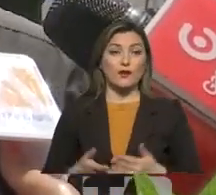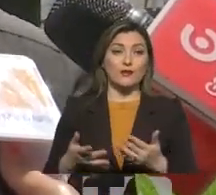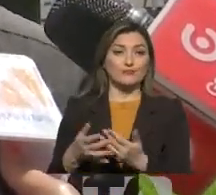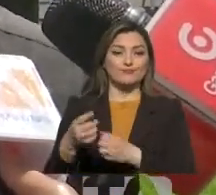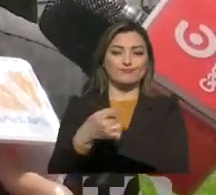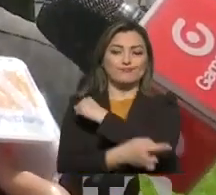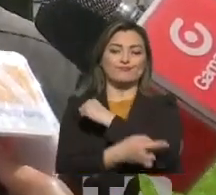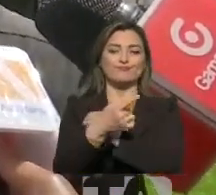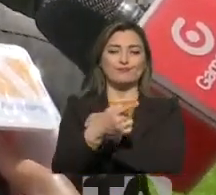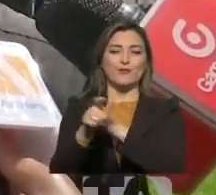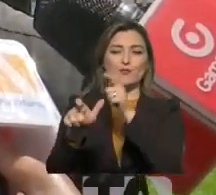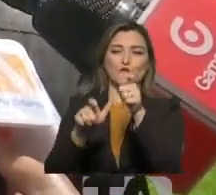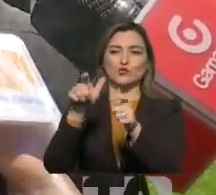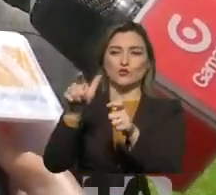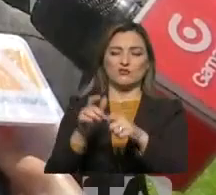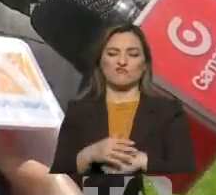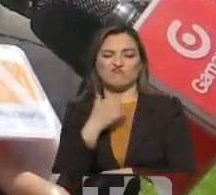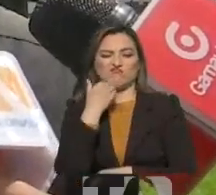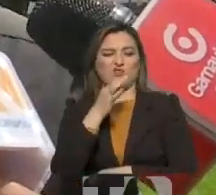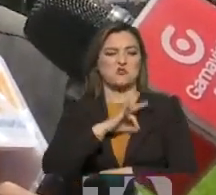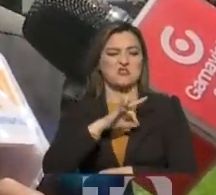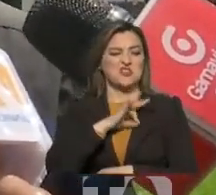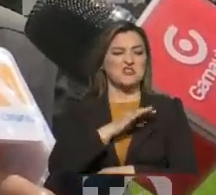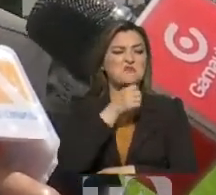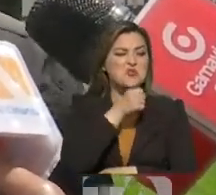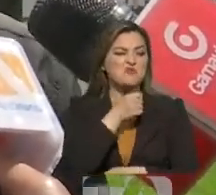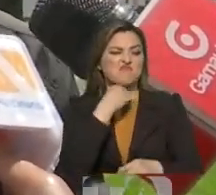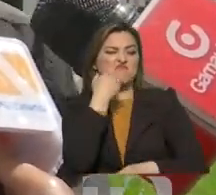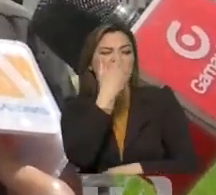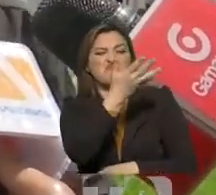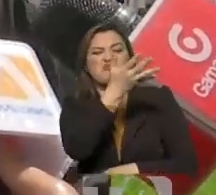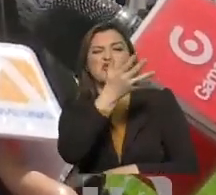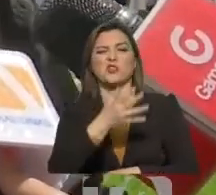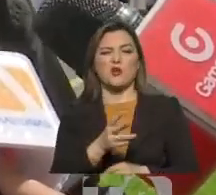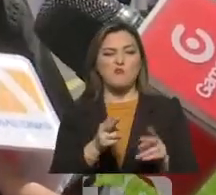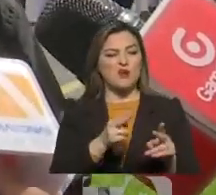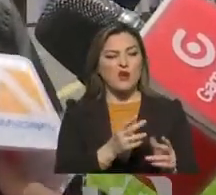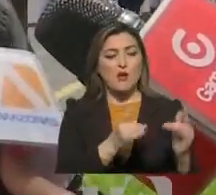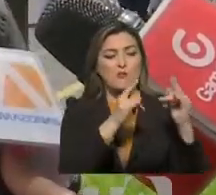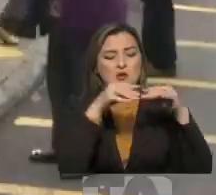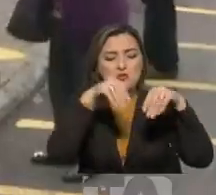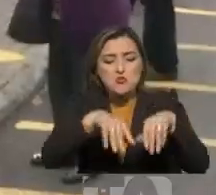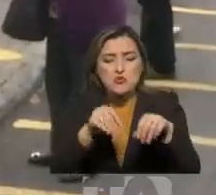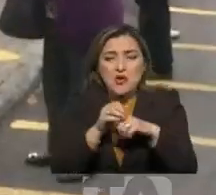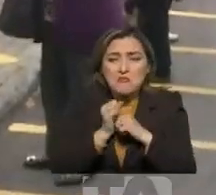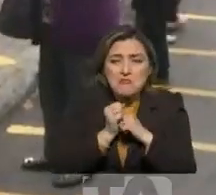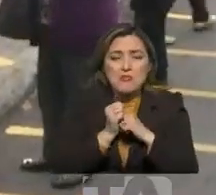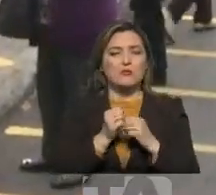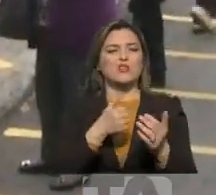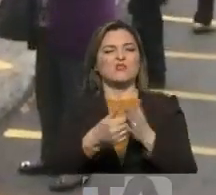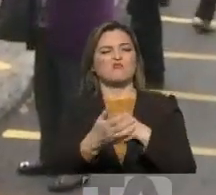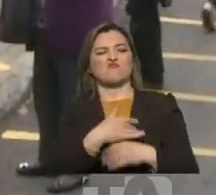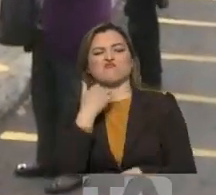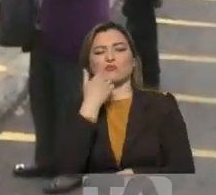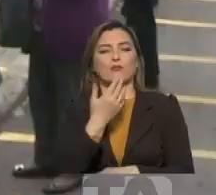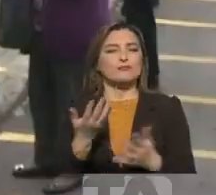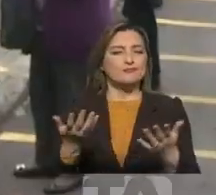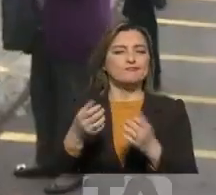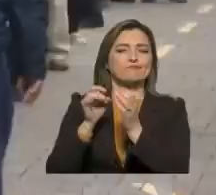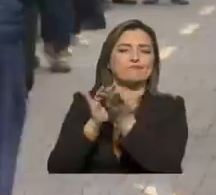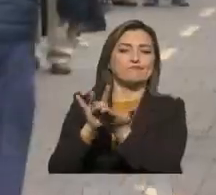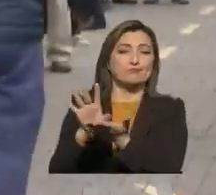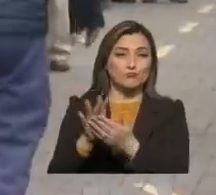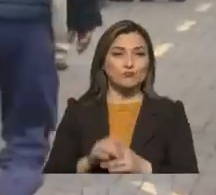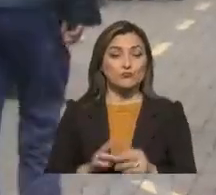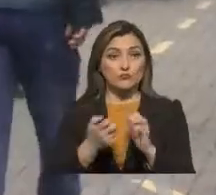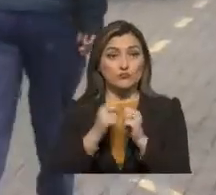gente que no tiene el mínimo de conciencia y el mínimo de humanidad con los adultos mayores sin embargo ese no fue el único problema que se